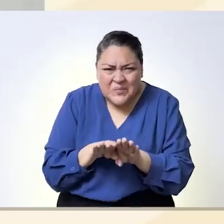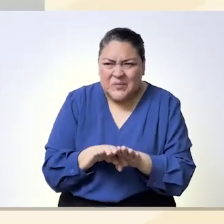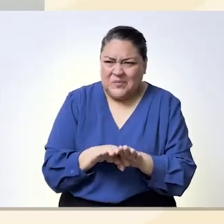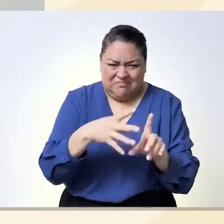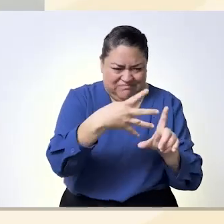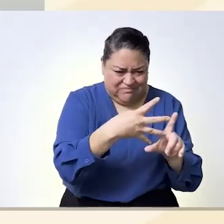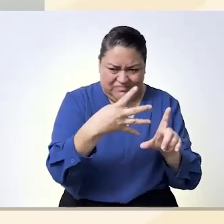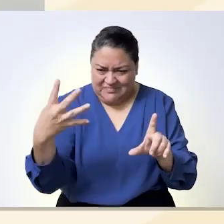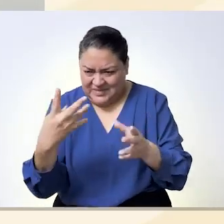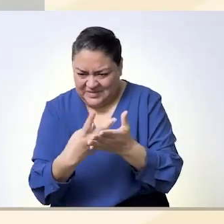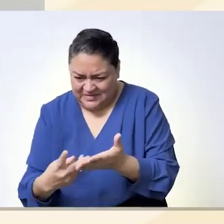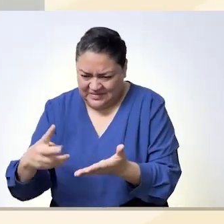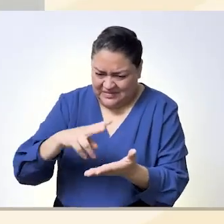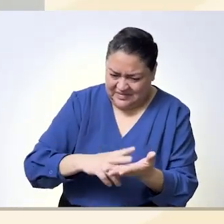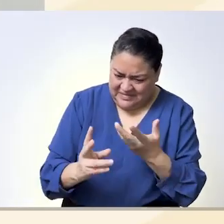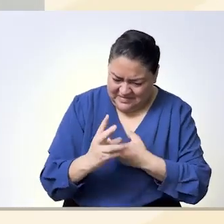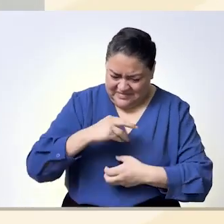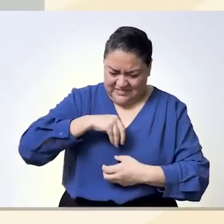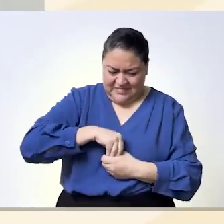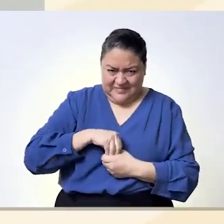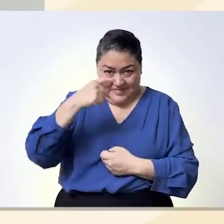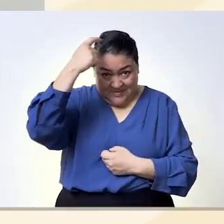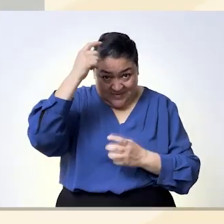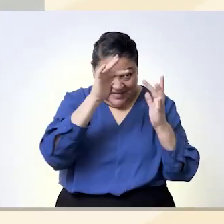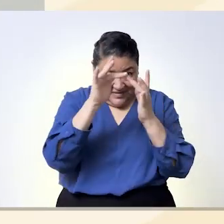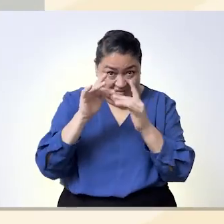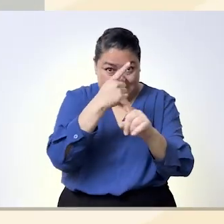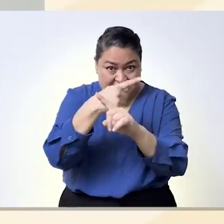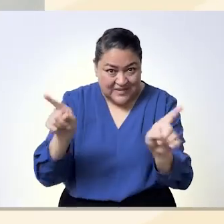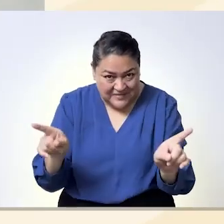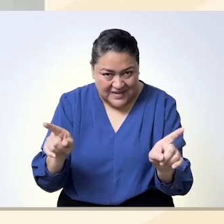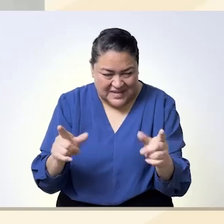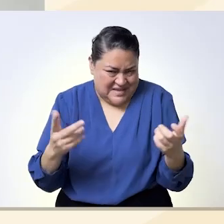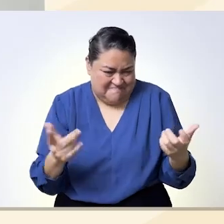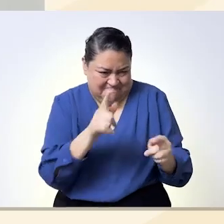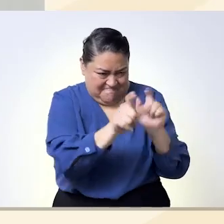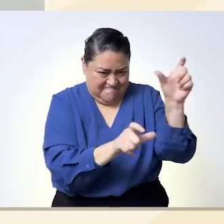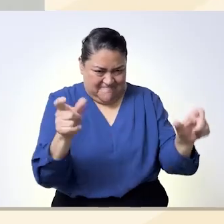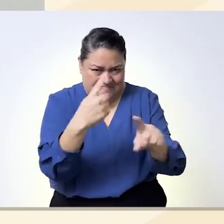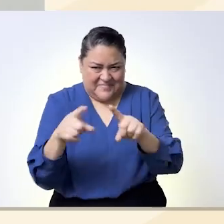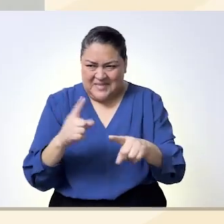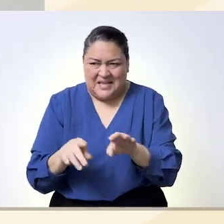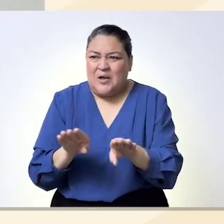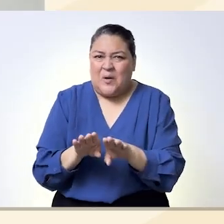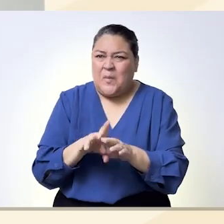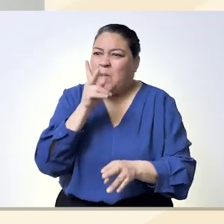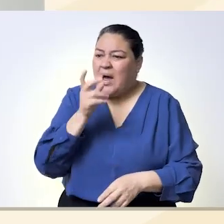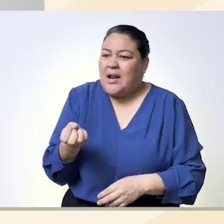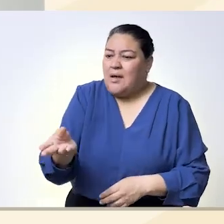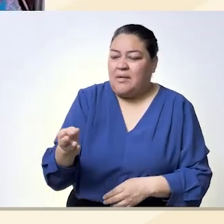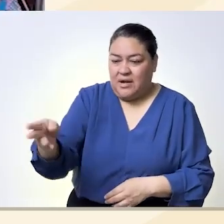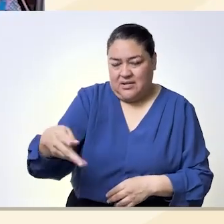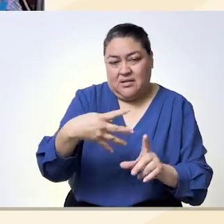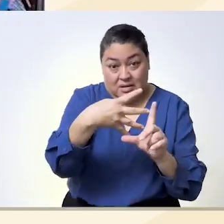tan interesante y que además es sumamente importante? Porque a los dos colectivos nos pasa que cuando nos hablan en términos narrativos, ocupan la misma